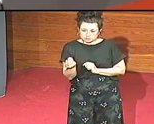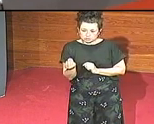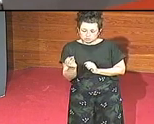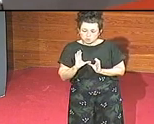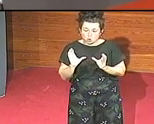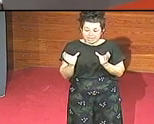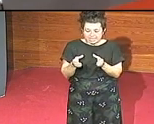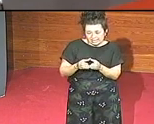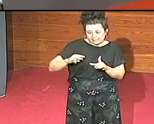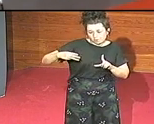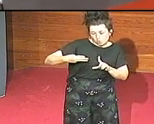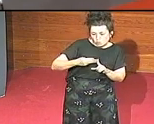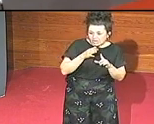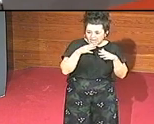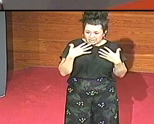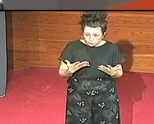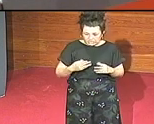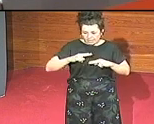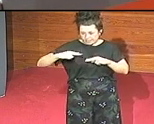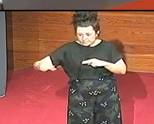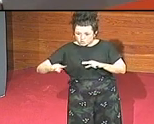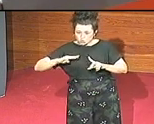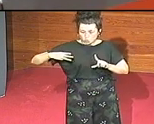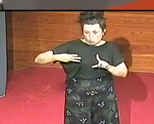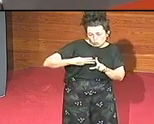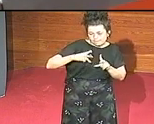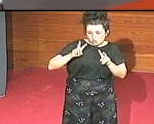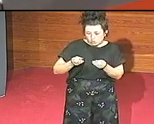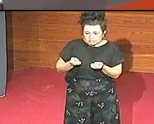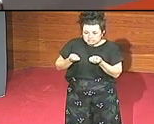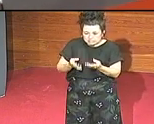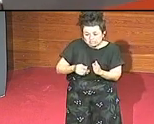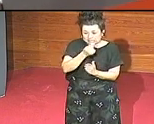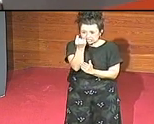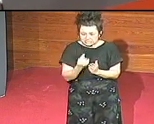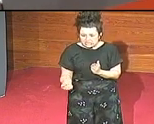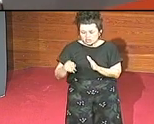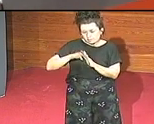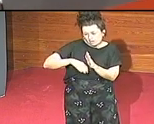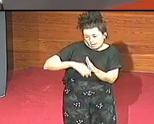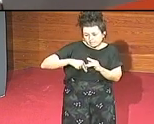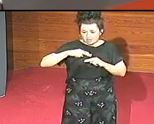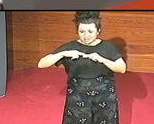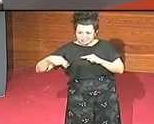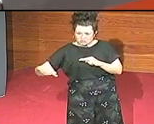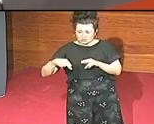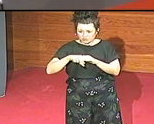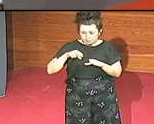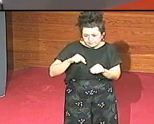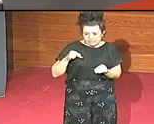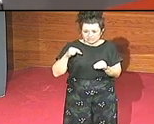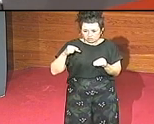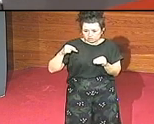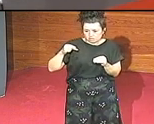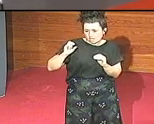web de actualidad el editor web el de nuevas narrativas al diseñador al programador web el editor de vídeo al de podcast al de fotógrafo que